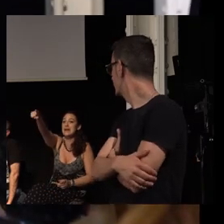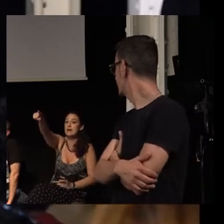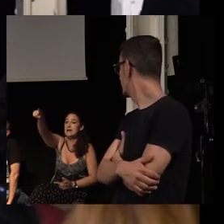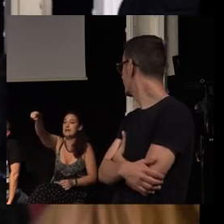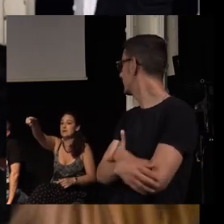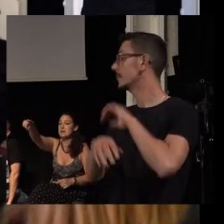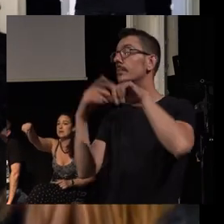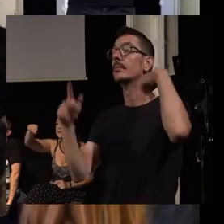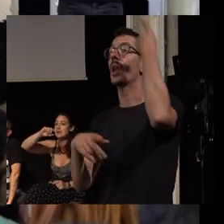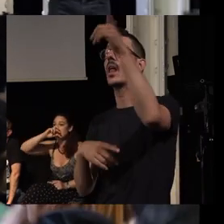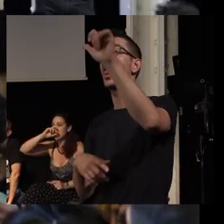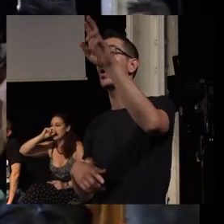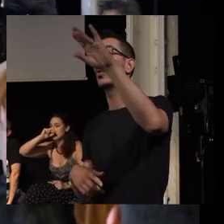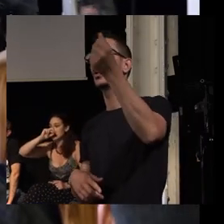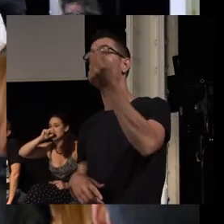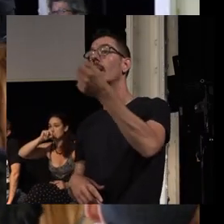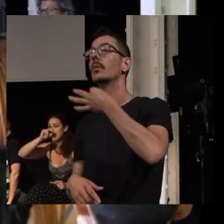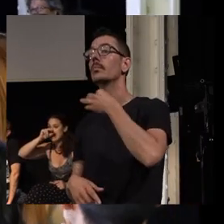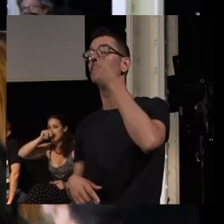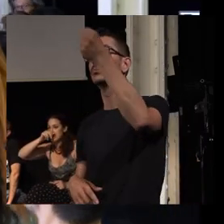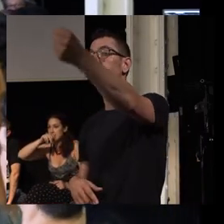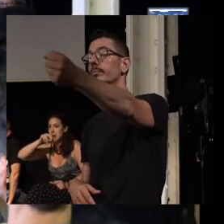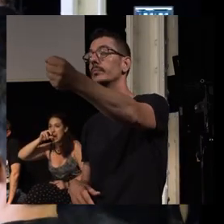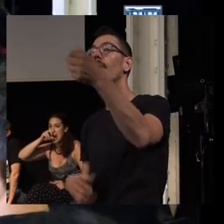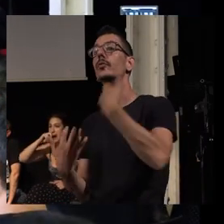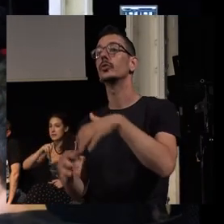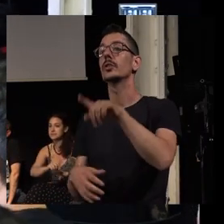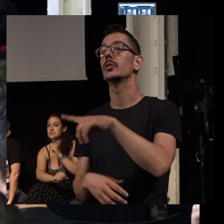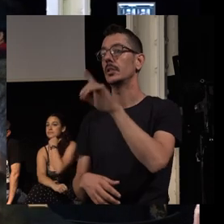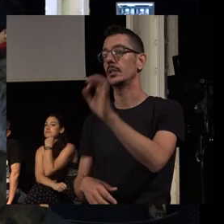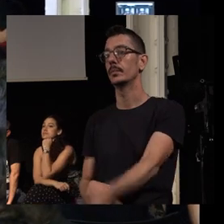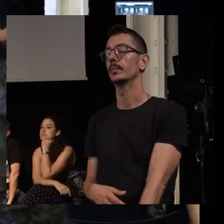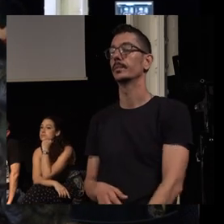Había Laura, ya creo que tiene el micro. Hola, ¿funciona? Sí.